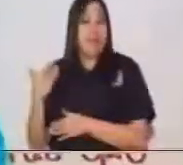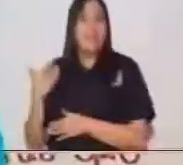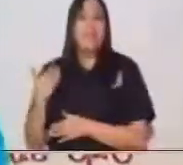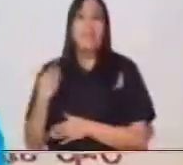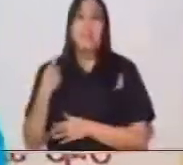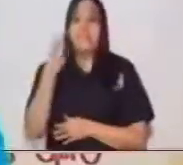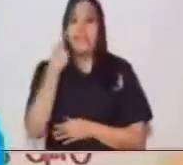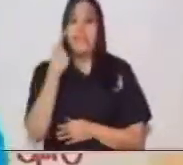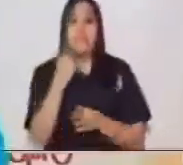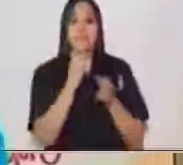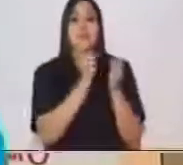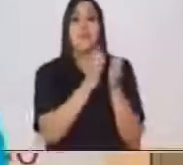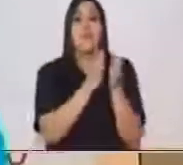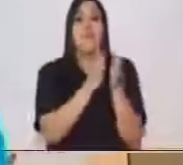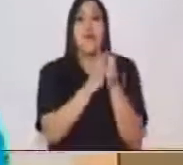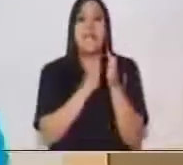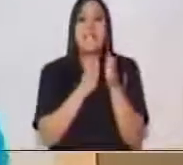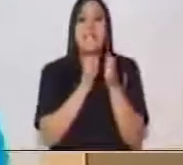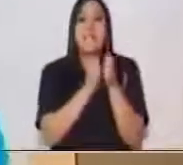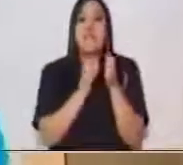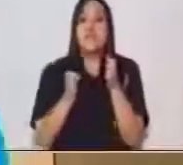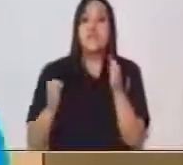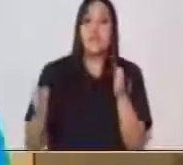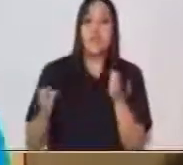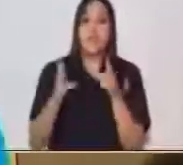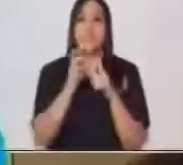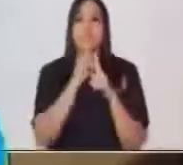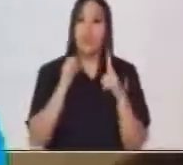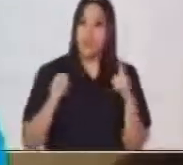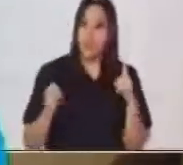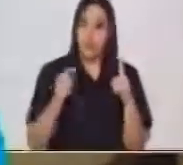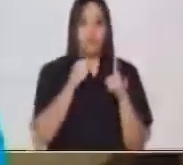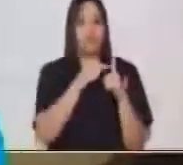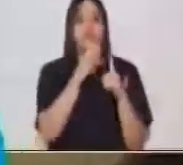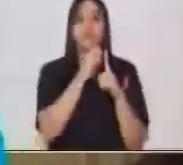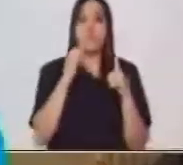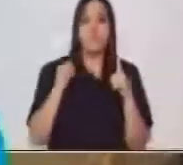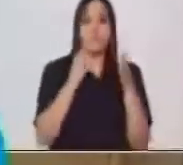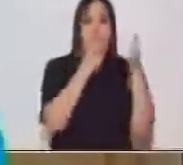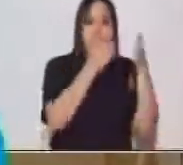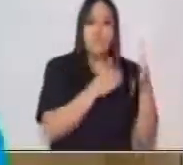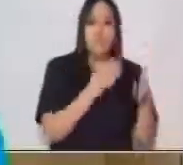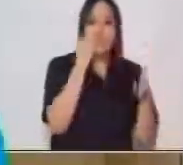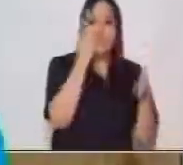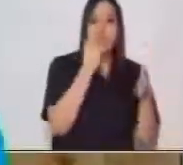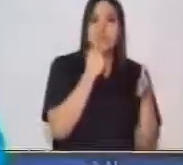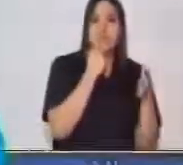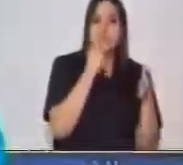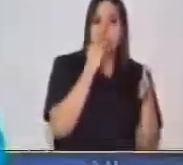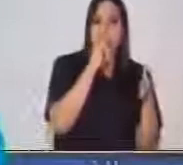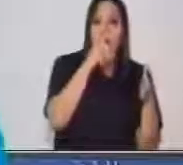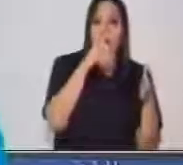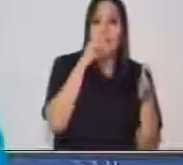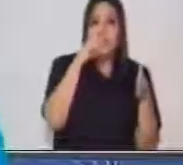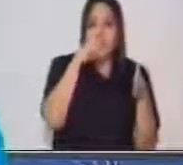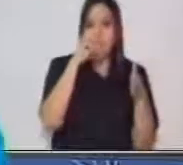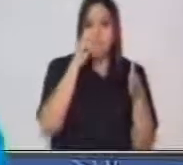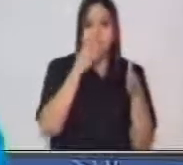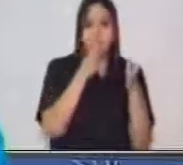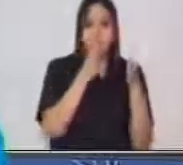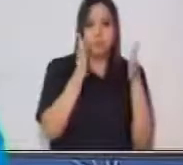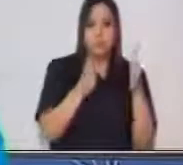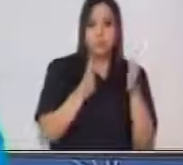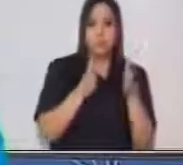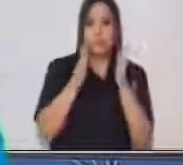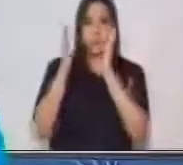la estructura de la oración y sabemos que la oración se divide en sujeto y predicado. Son